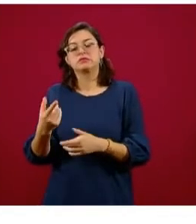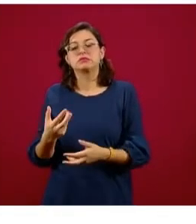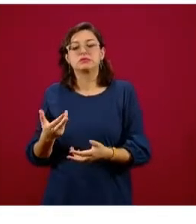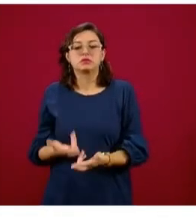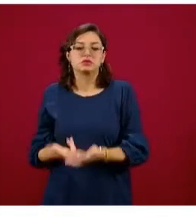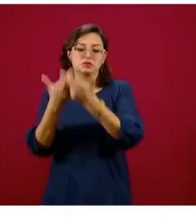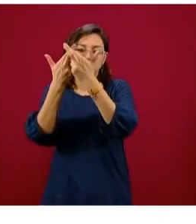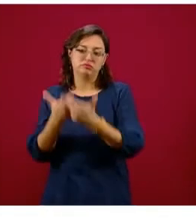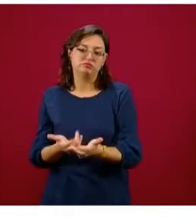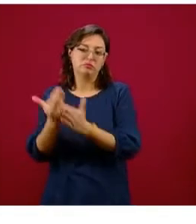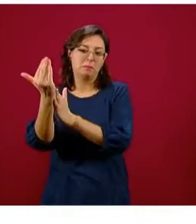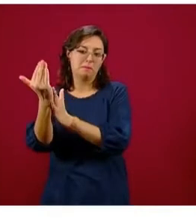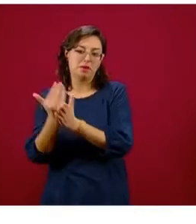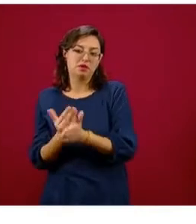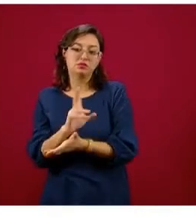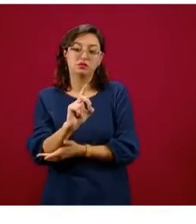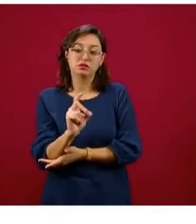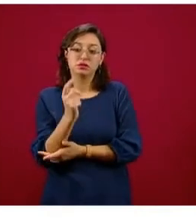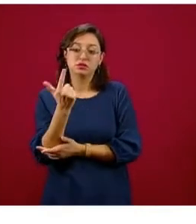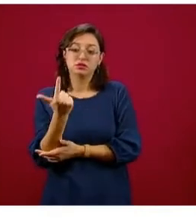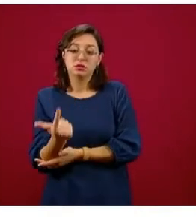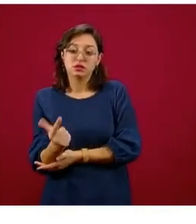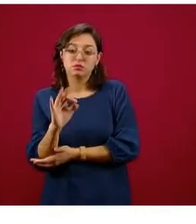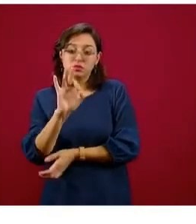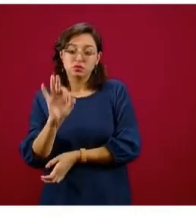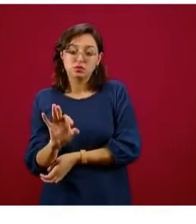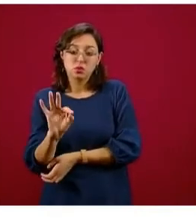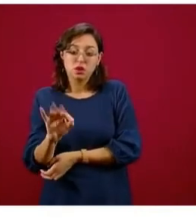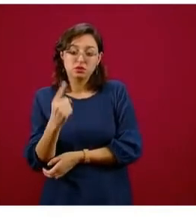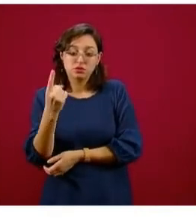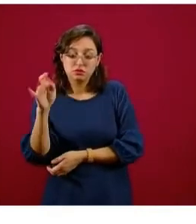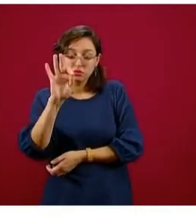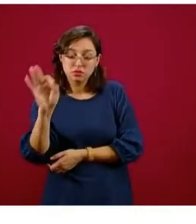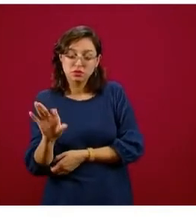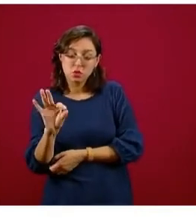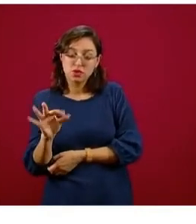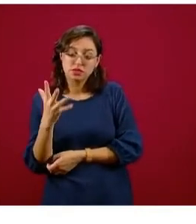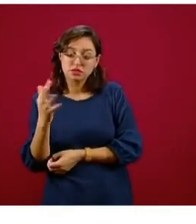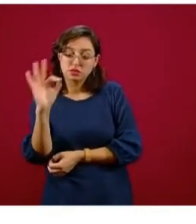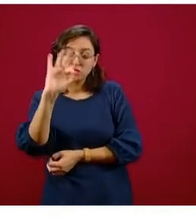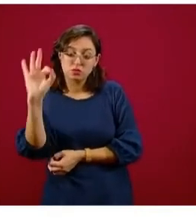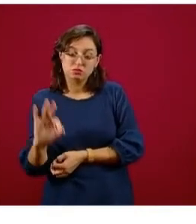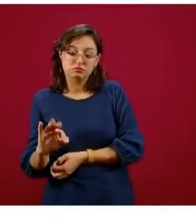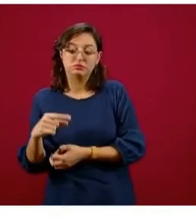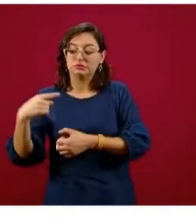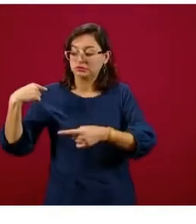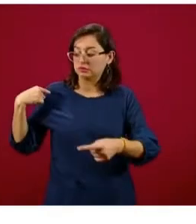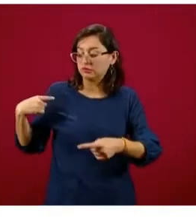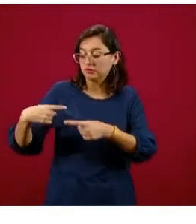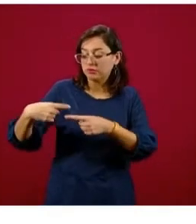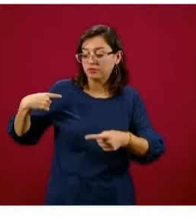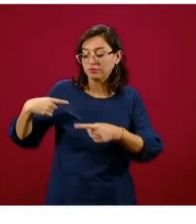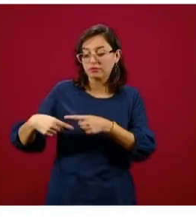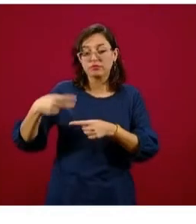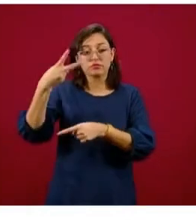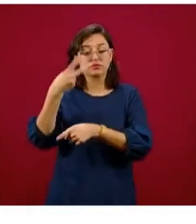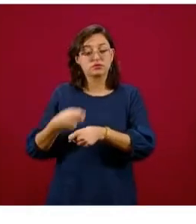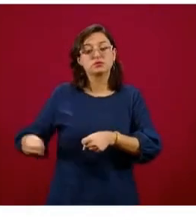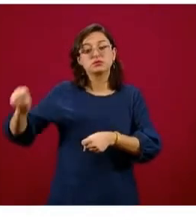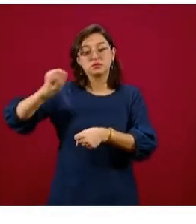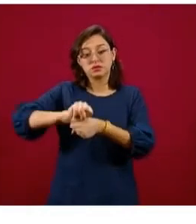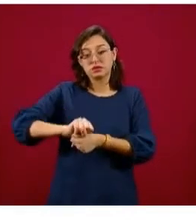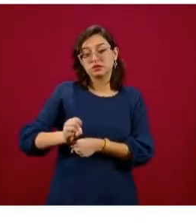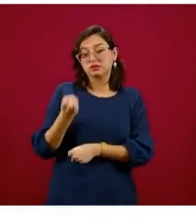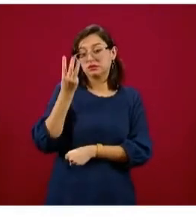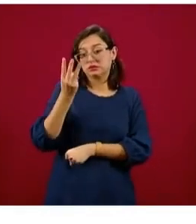48% respectivamente. Y bueno, son estados precisamente en los que en estos últimos días, ya prácticamente 2 semanas,